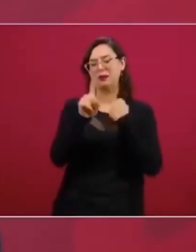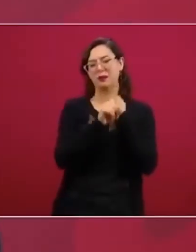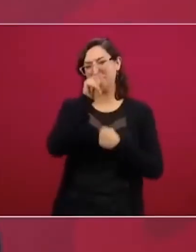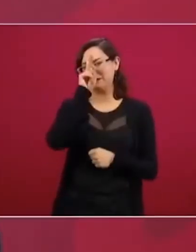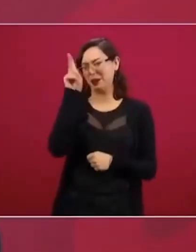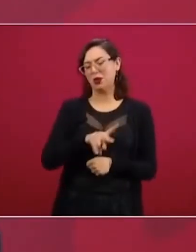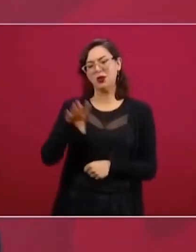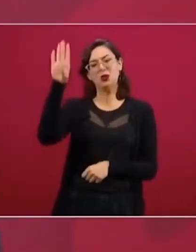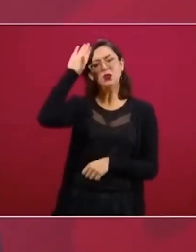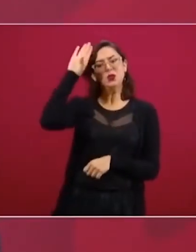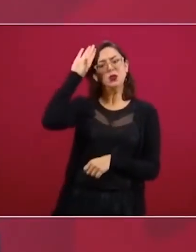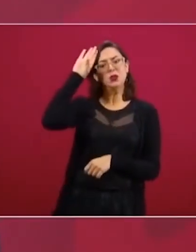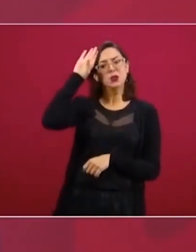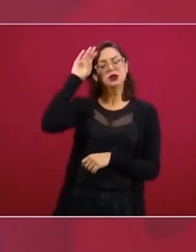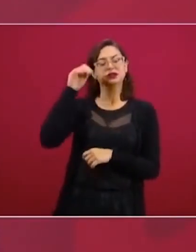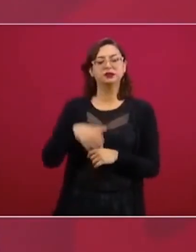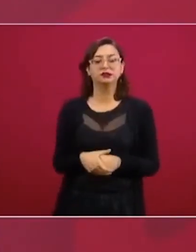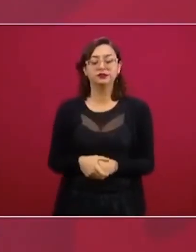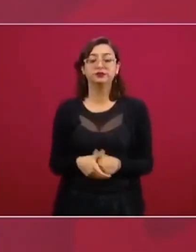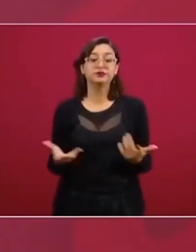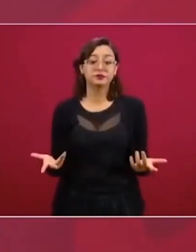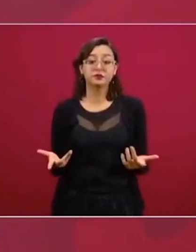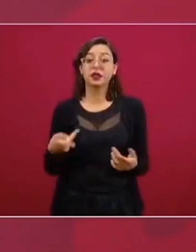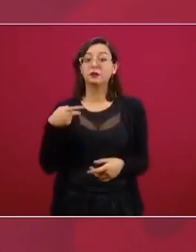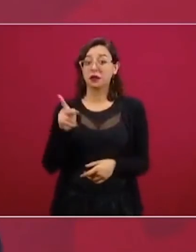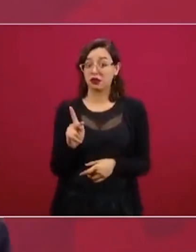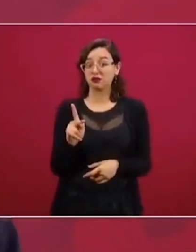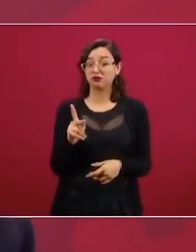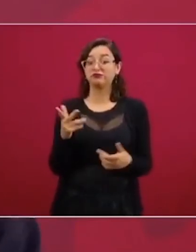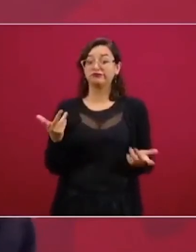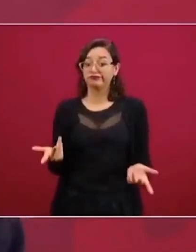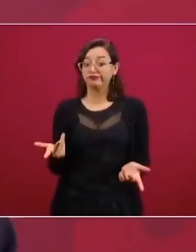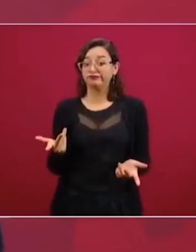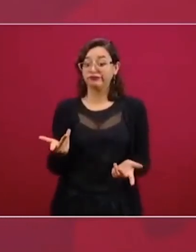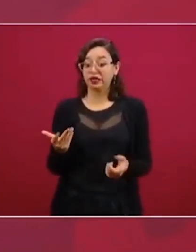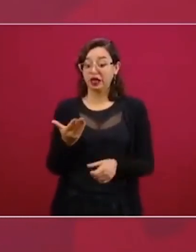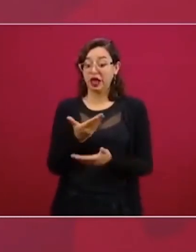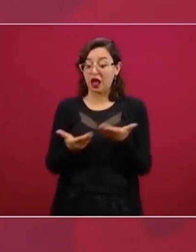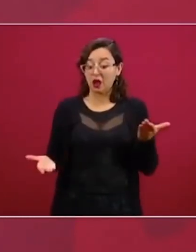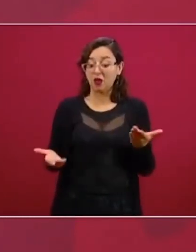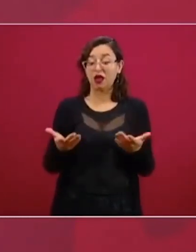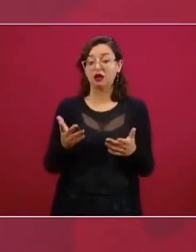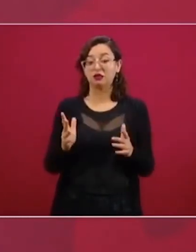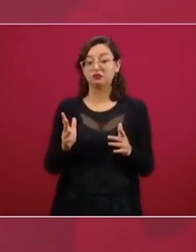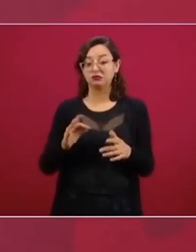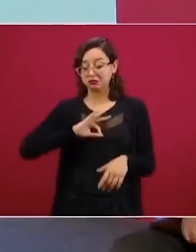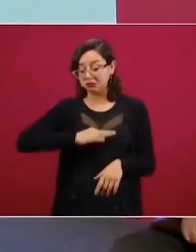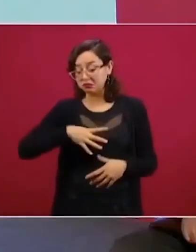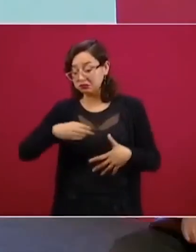afirmaron fuentes al interior del instituto con imágenes de giovanni tamayo louis más no división